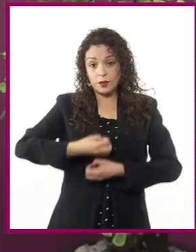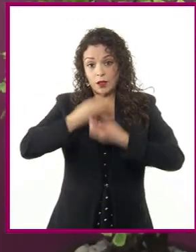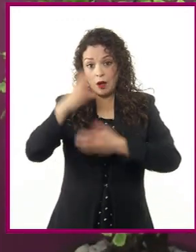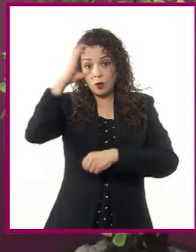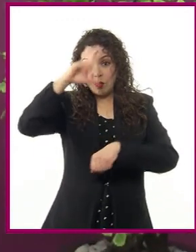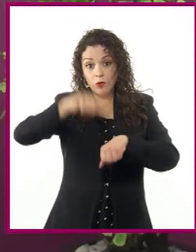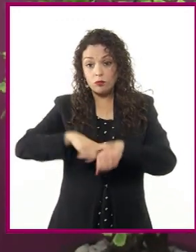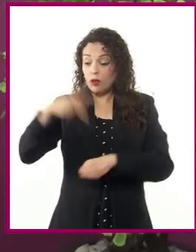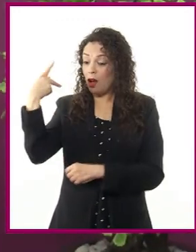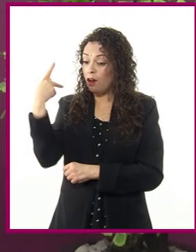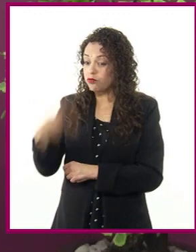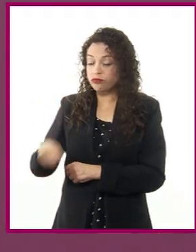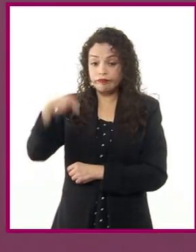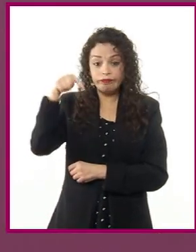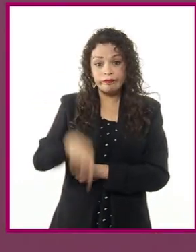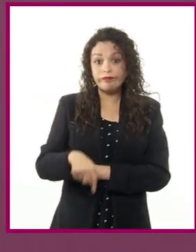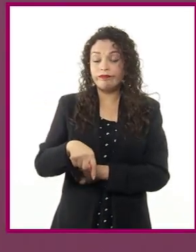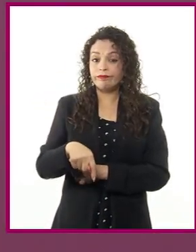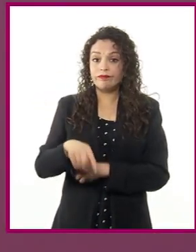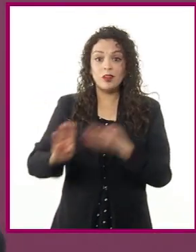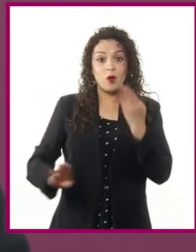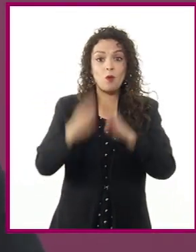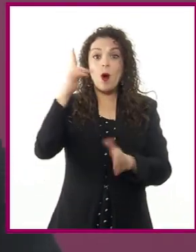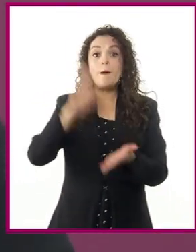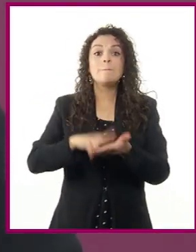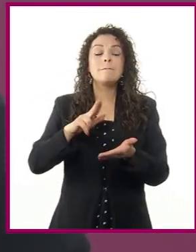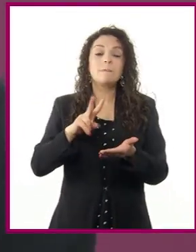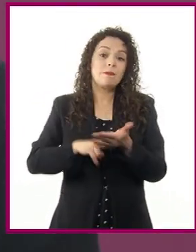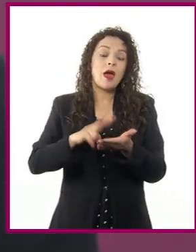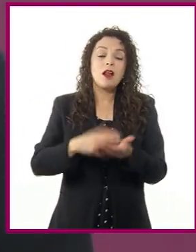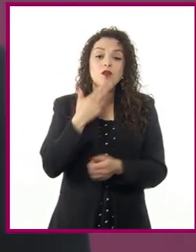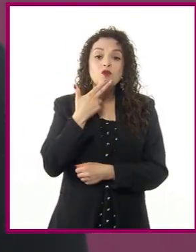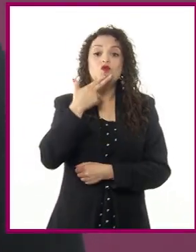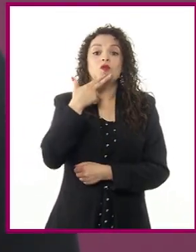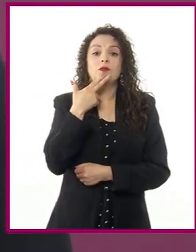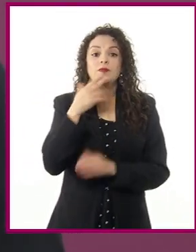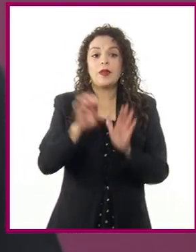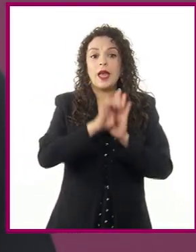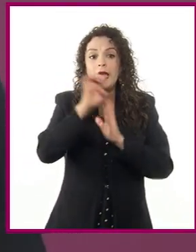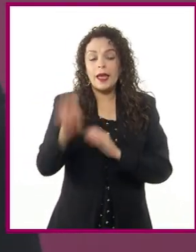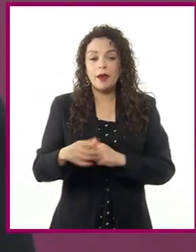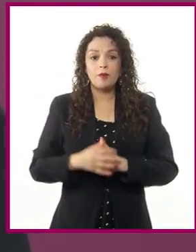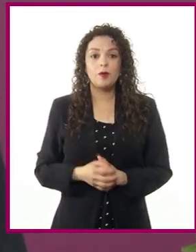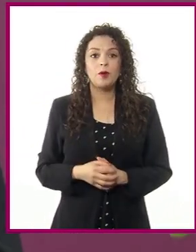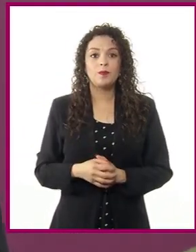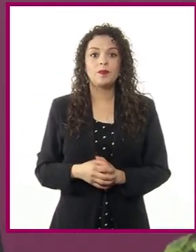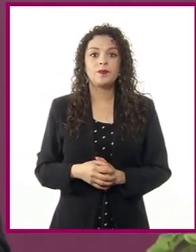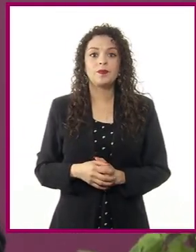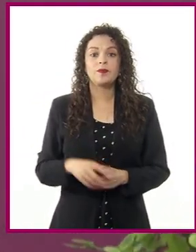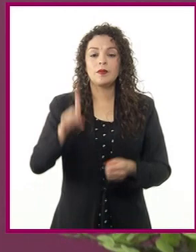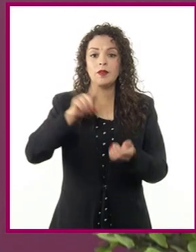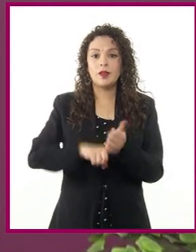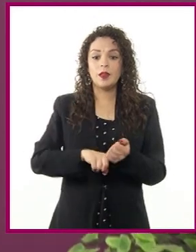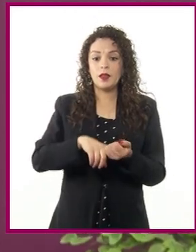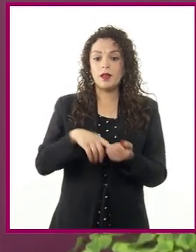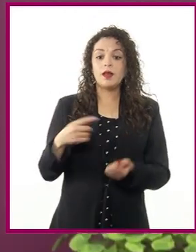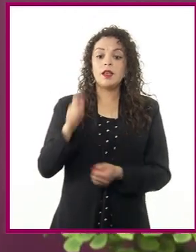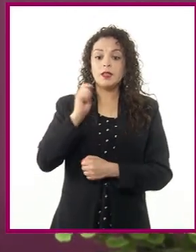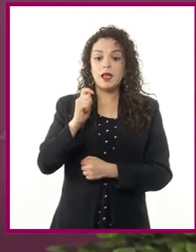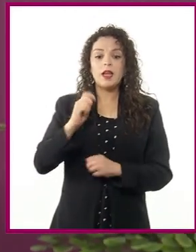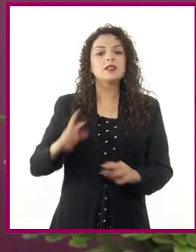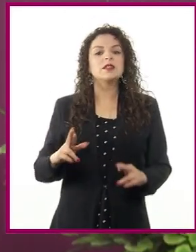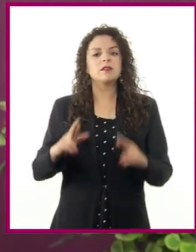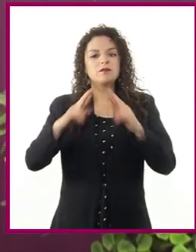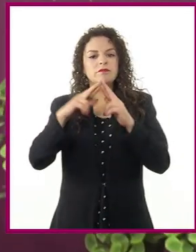como patrimonio cultural de la humanidad? Por ejemplo, dentro del patrimonio inmaterial tenemos la ceremonia